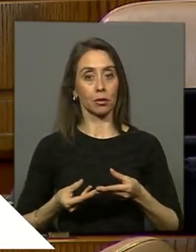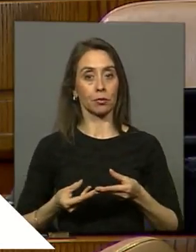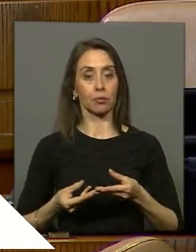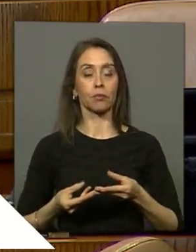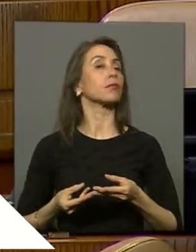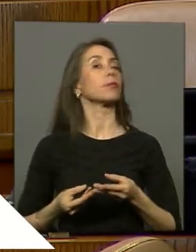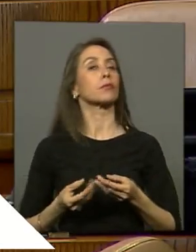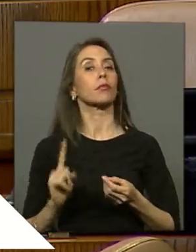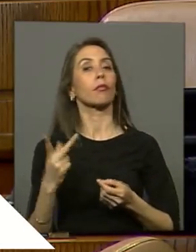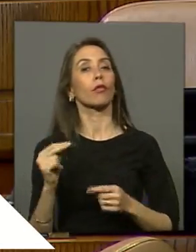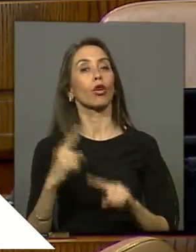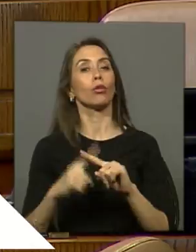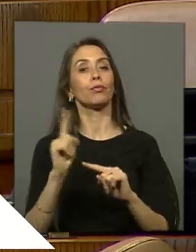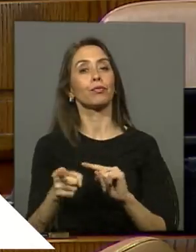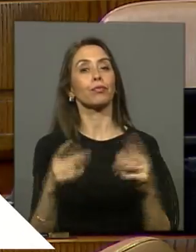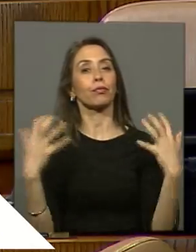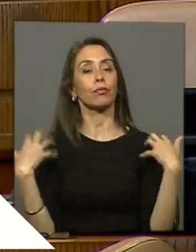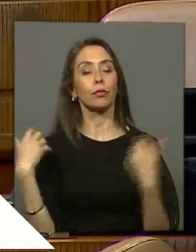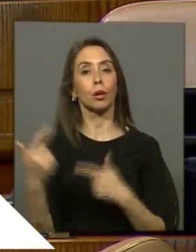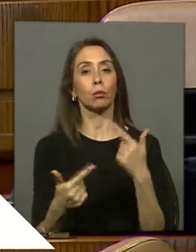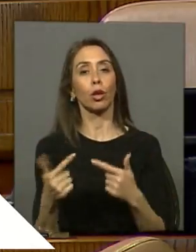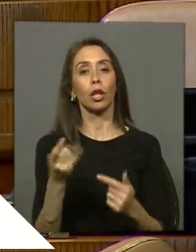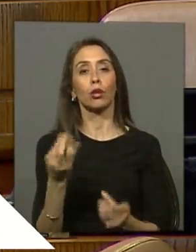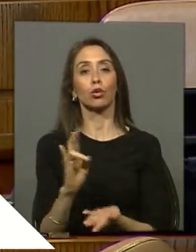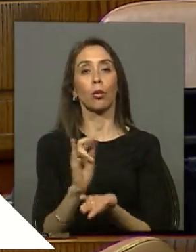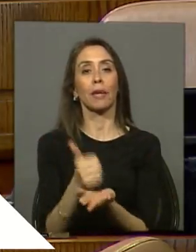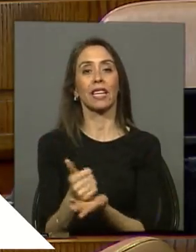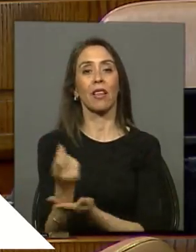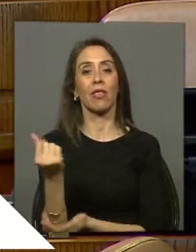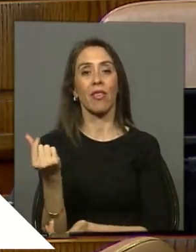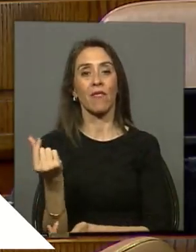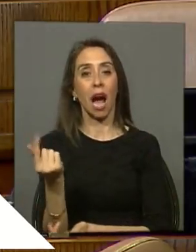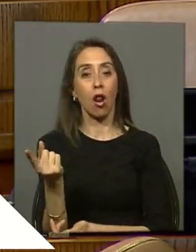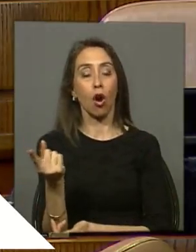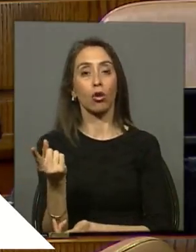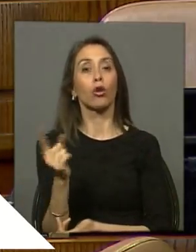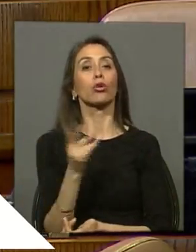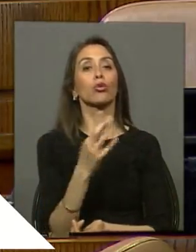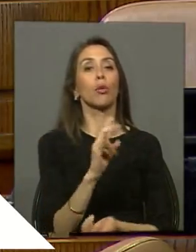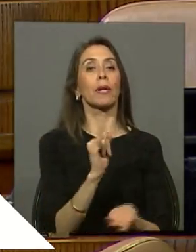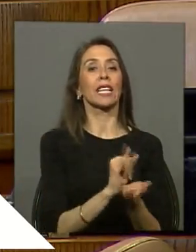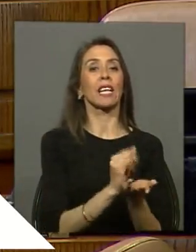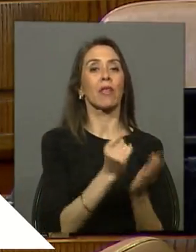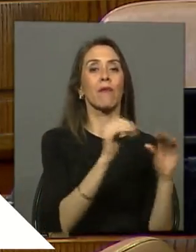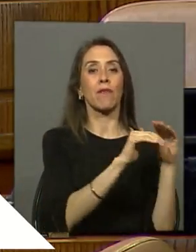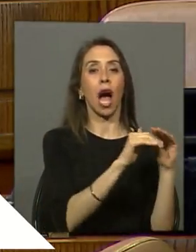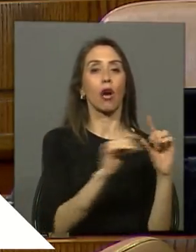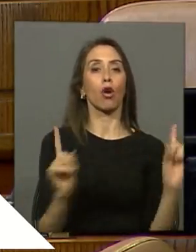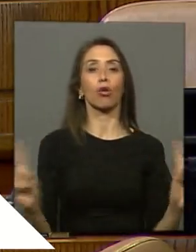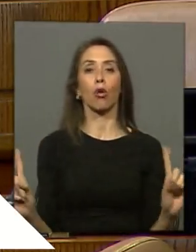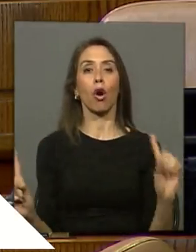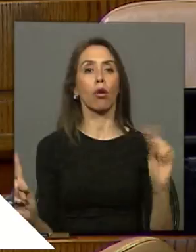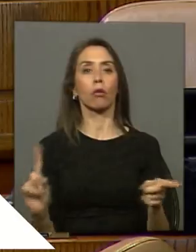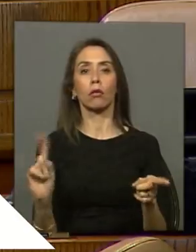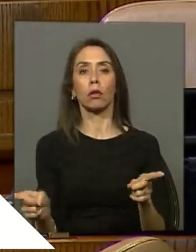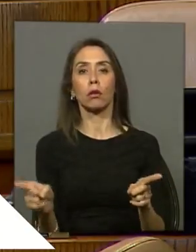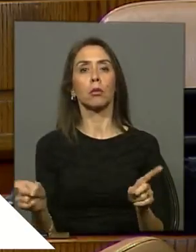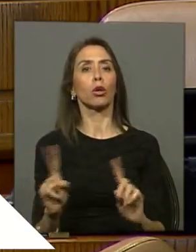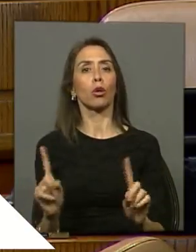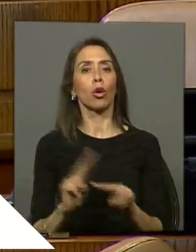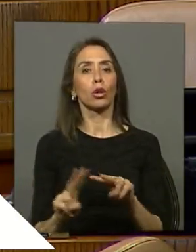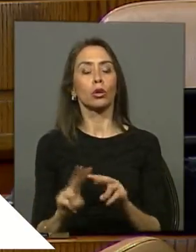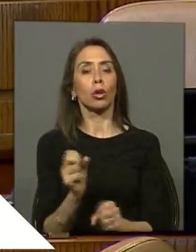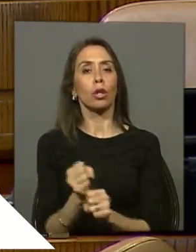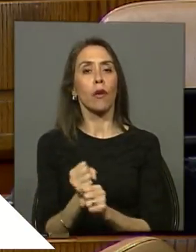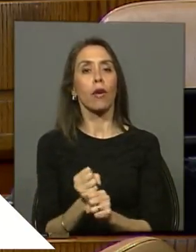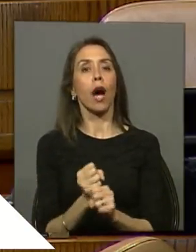exigir la responsabilidad política tanto al subentendente de valores como al subentendente de bancos por no haber hecho la pega de fiscalizar y haber